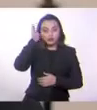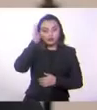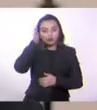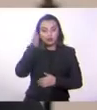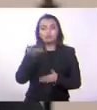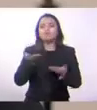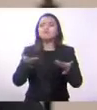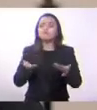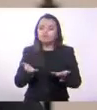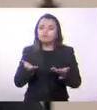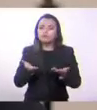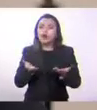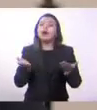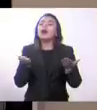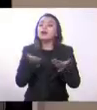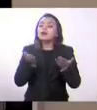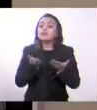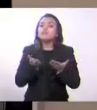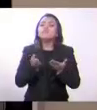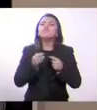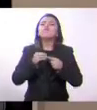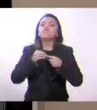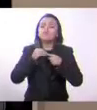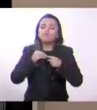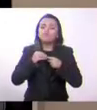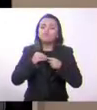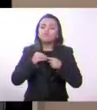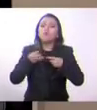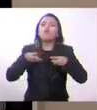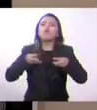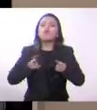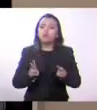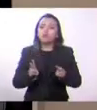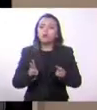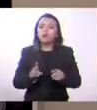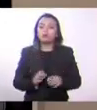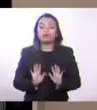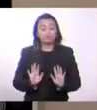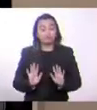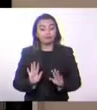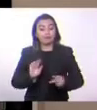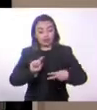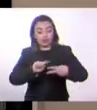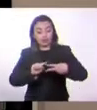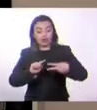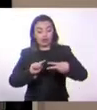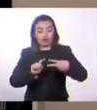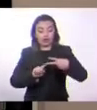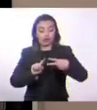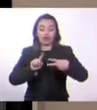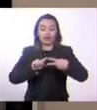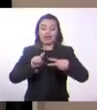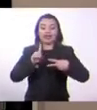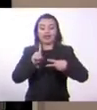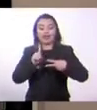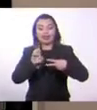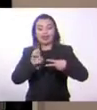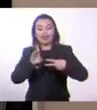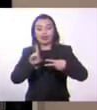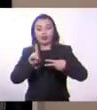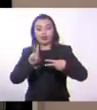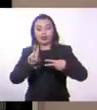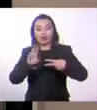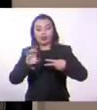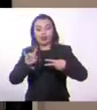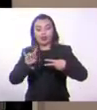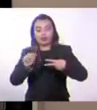esenciales, la forma deductiva e inductiva. En la deductiva, el autor o autora parte de ideas generales para llegar a algo